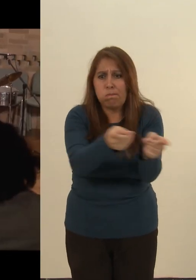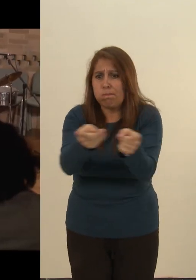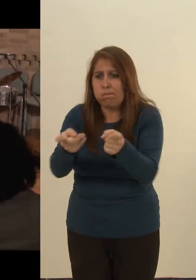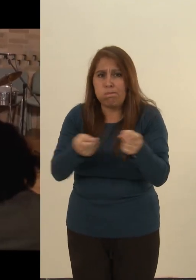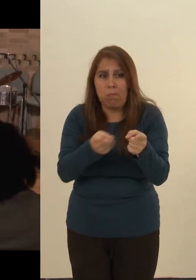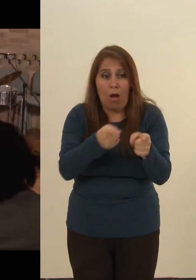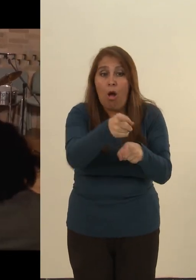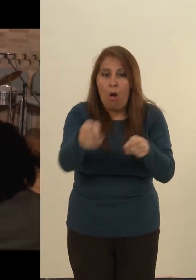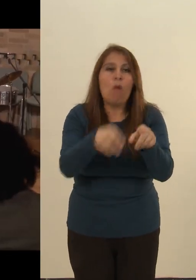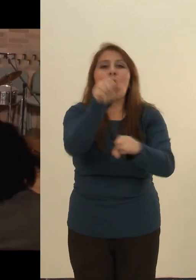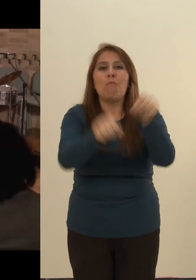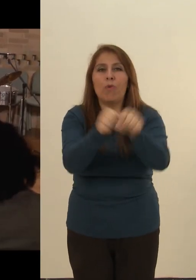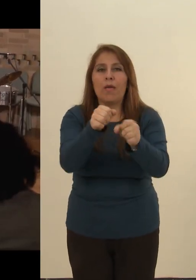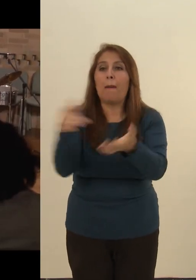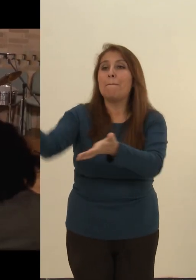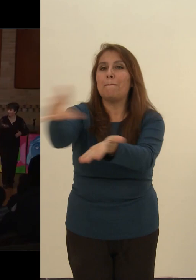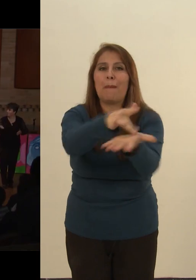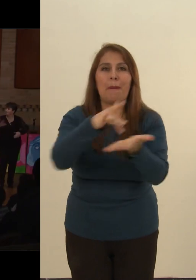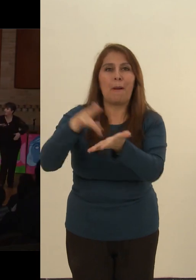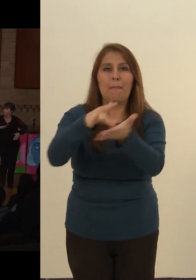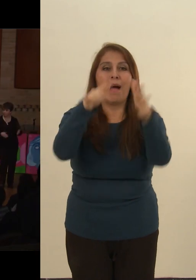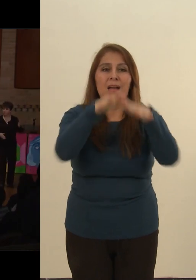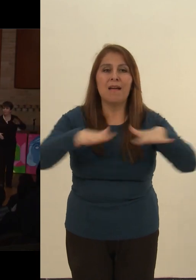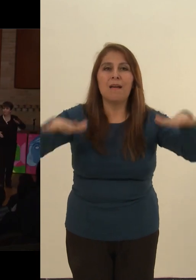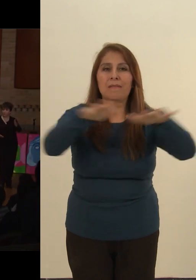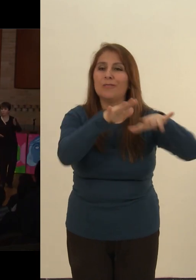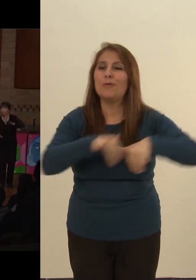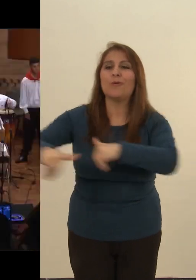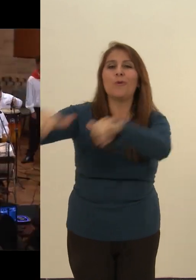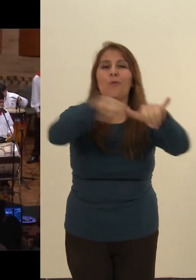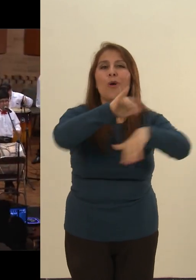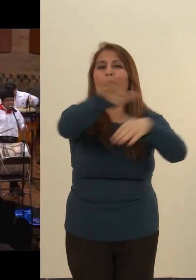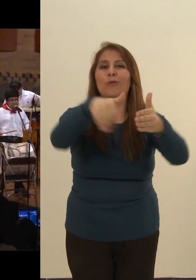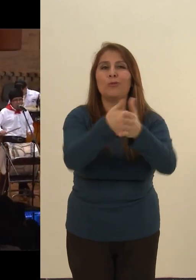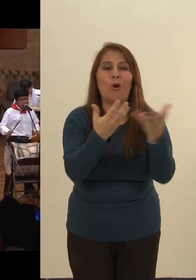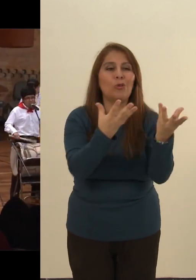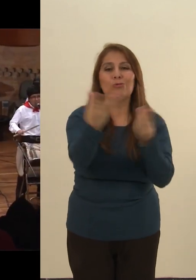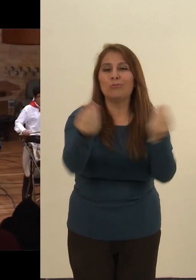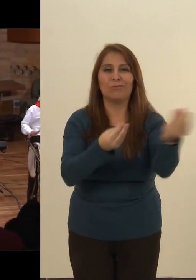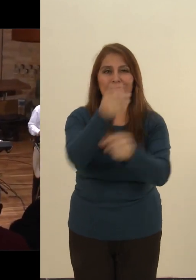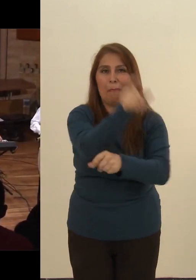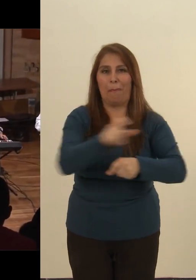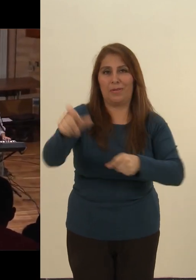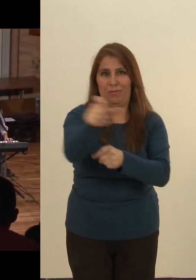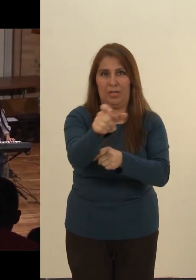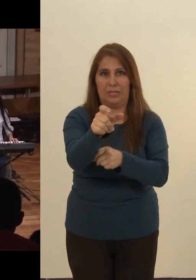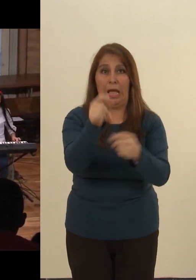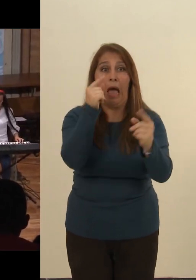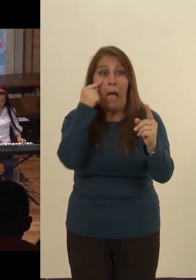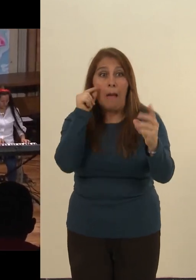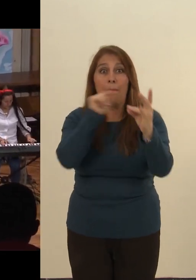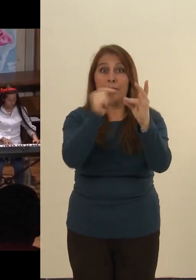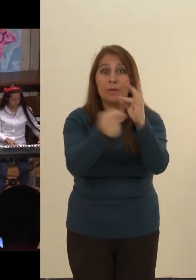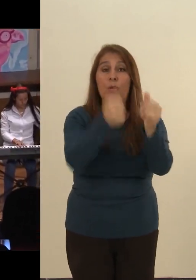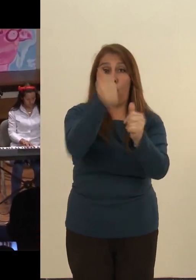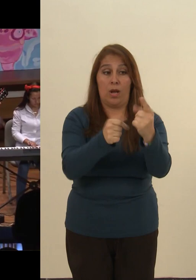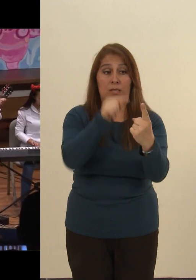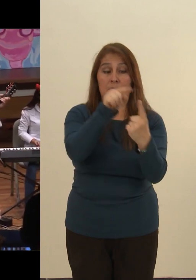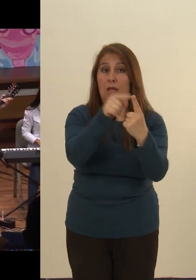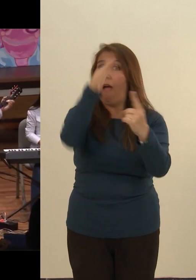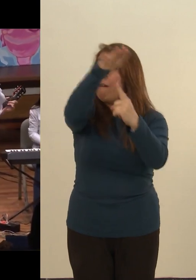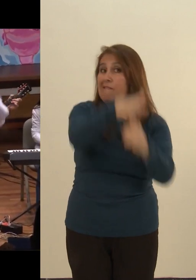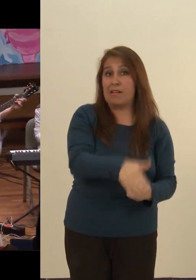de diversidad puedan estar en ambientes con todas las otras poblaciones. Entonces, esas son las dos